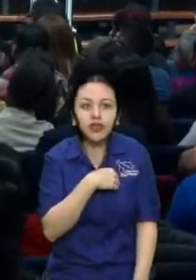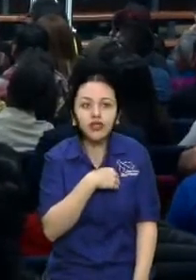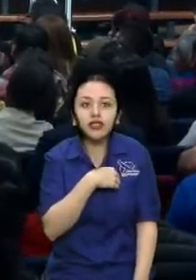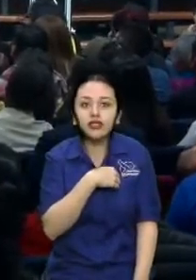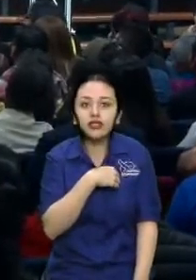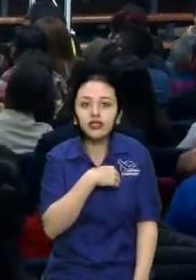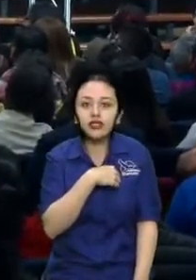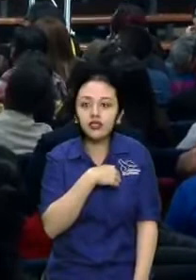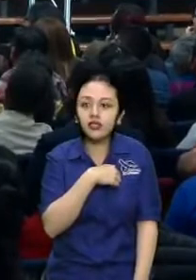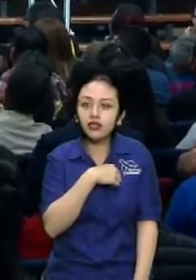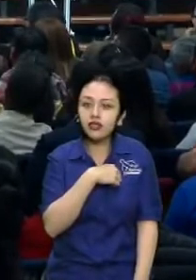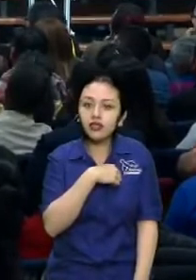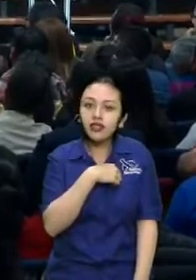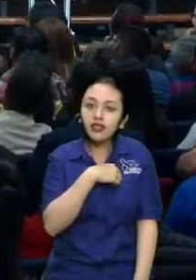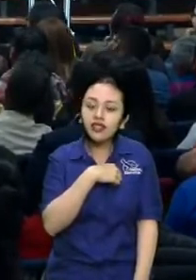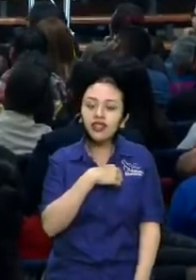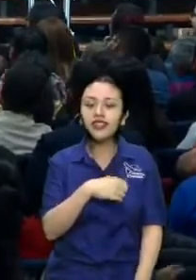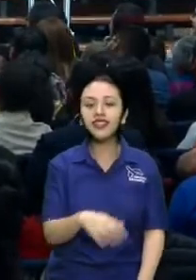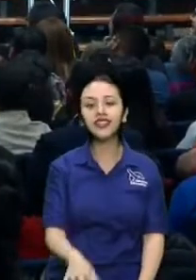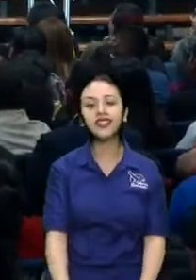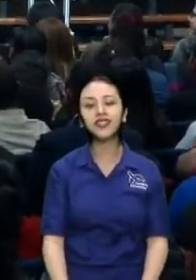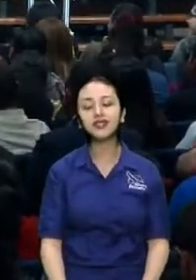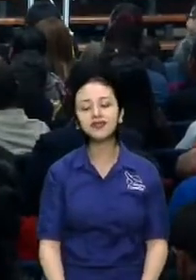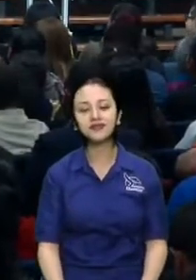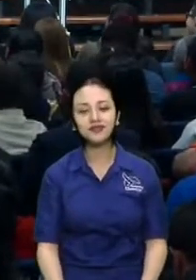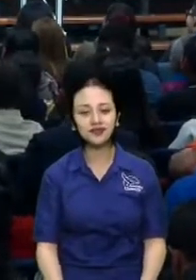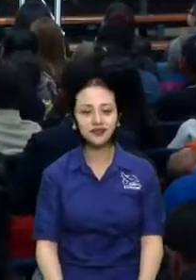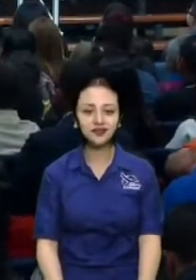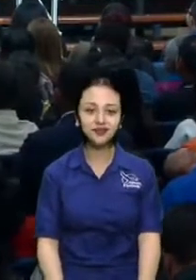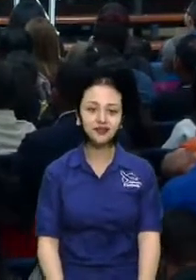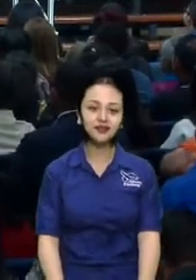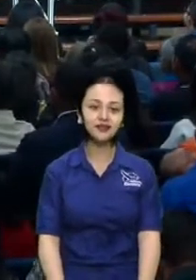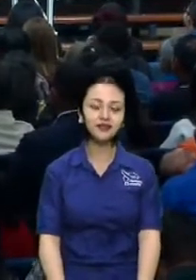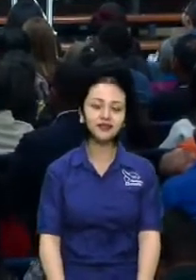Y yo que no le lustré los zapatos. ¡Ah, sea!